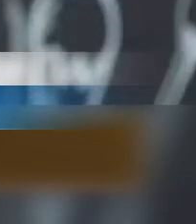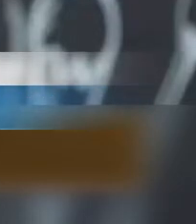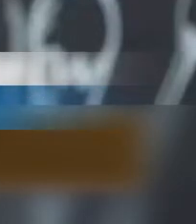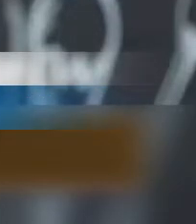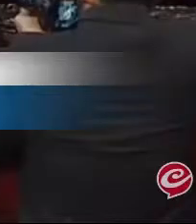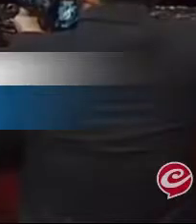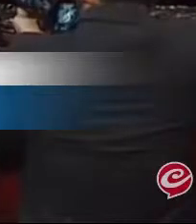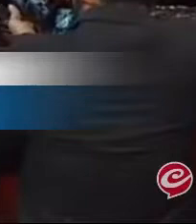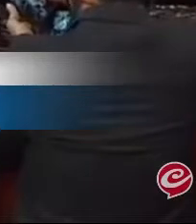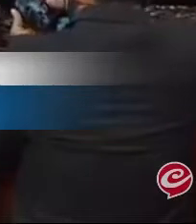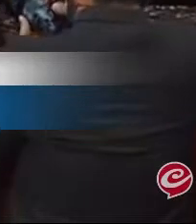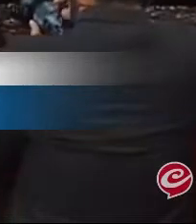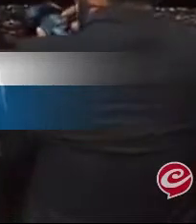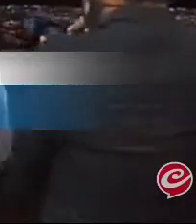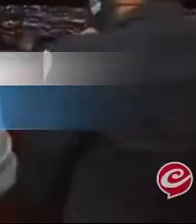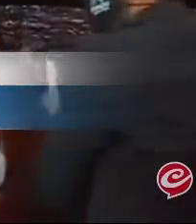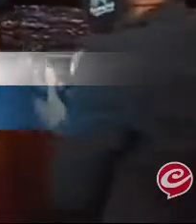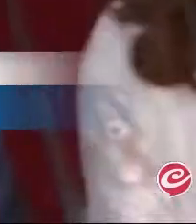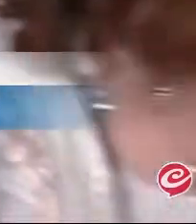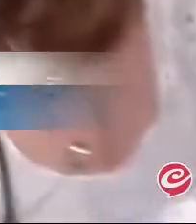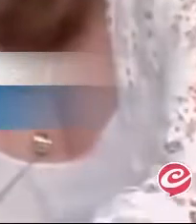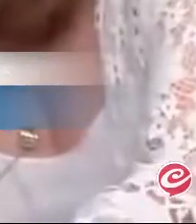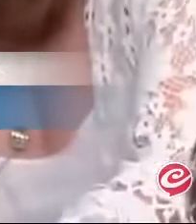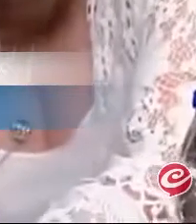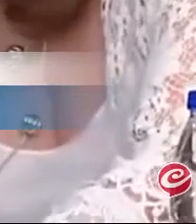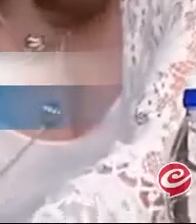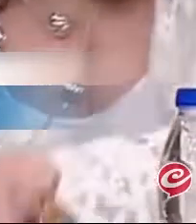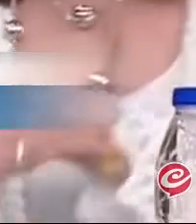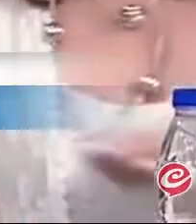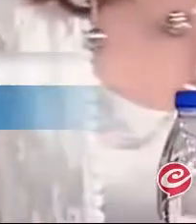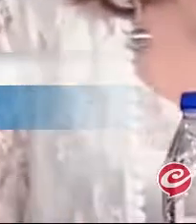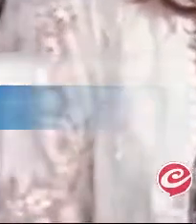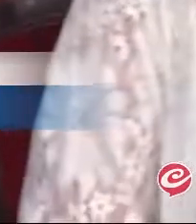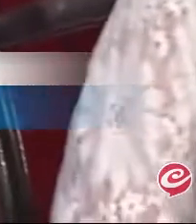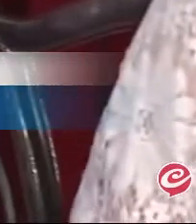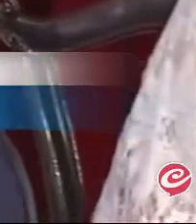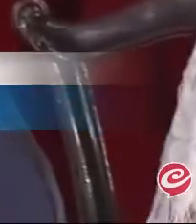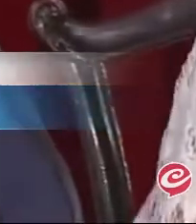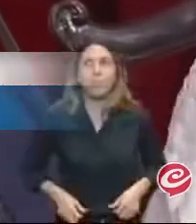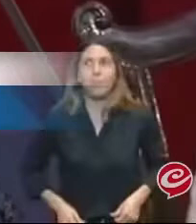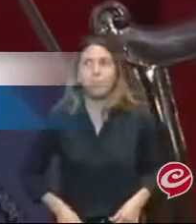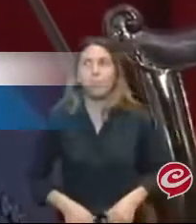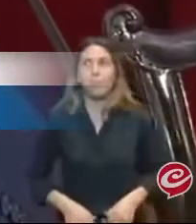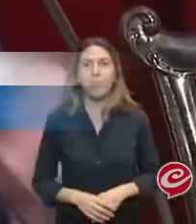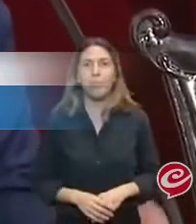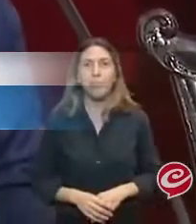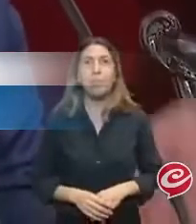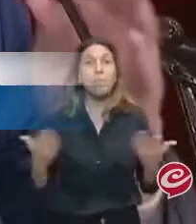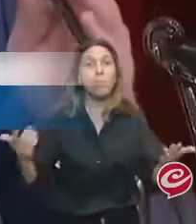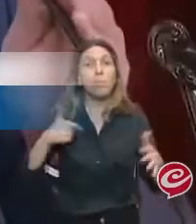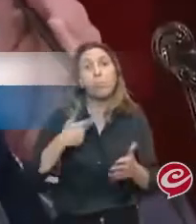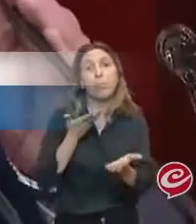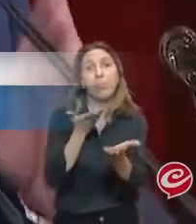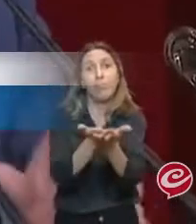y bueno, para la felicidad del pueblo argentino, no para que la gente no tenga la comida en su mesa, que es lo que está pasando. Hay un 50%